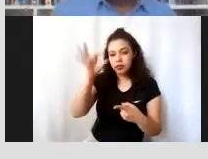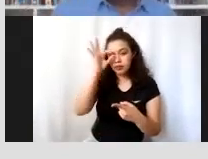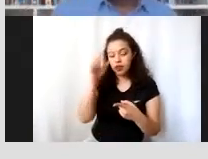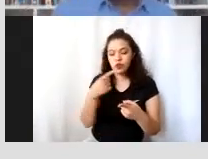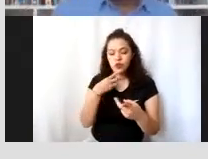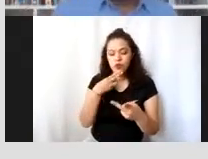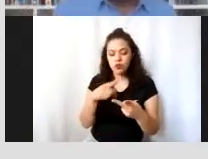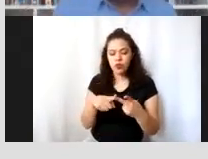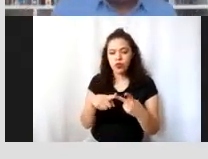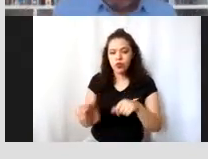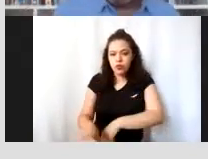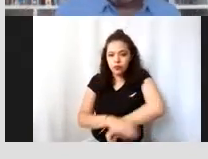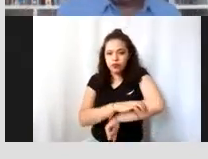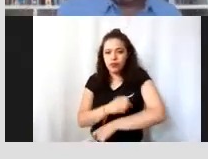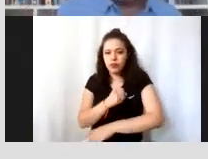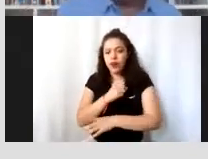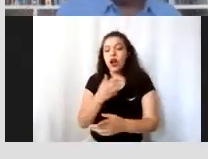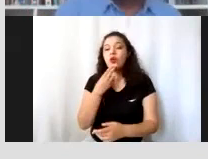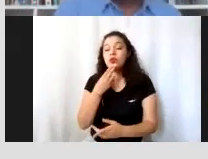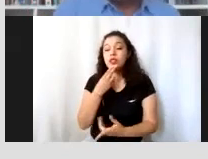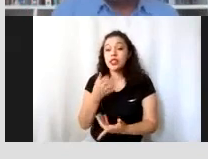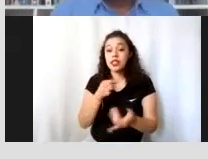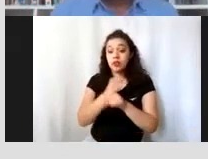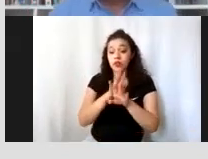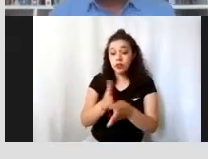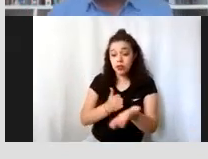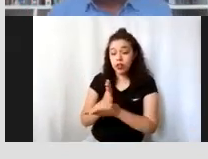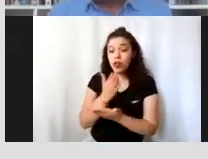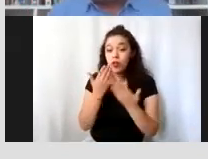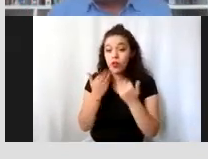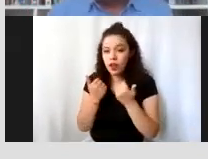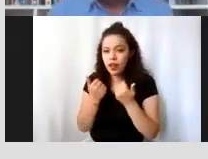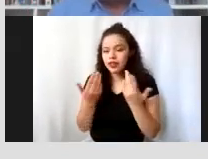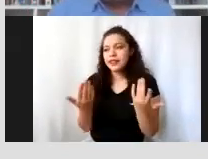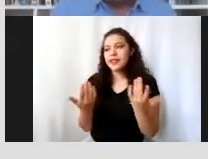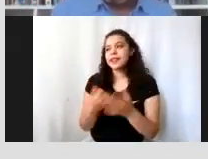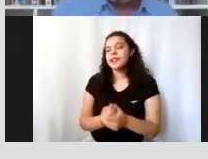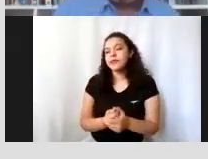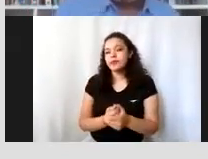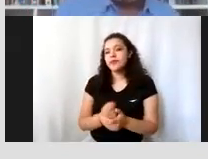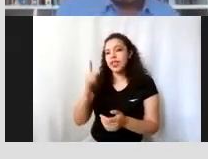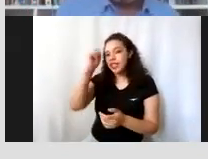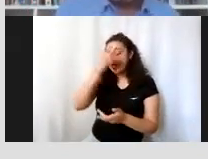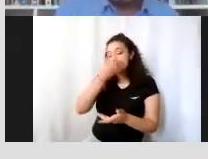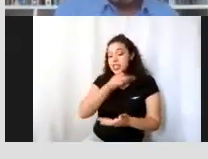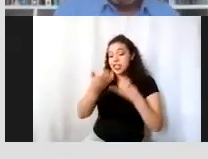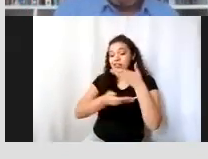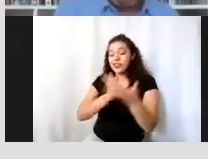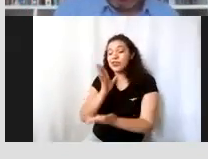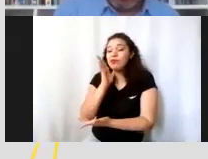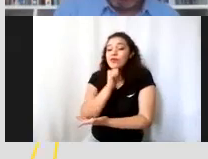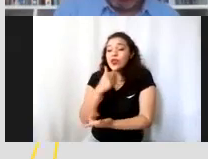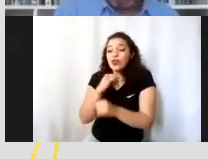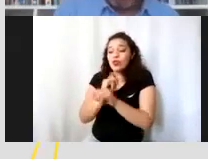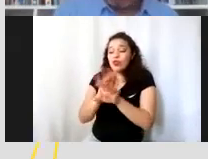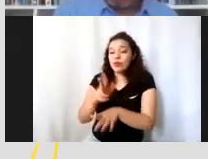utiliza prótesis, y si no tiene acceso a esos datos, difícilmente podría dar servicios asistenciales. Alguien